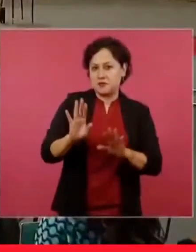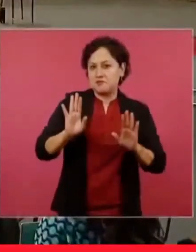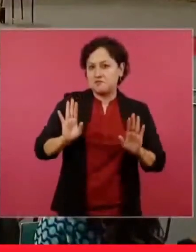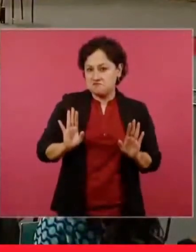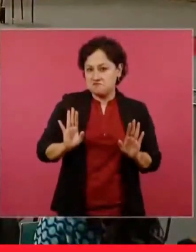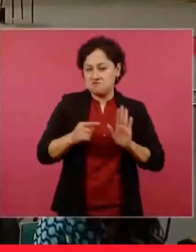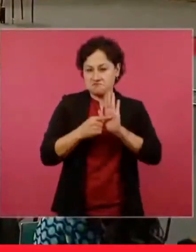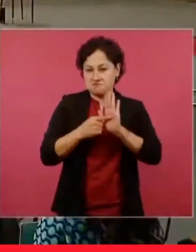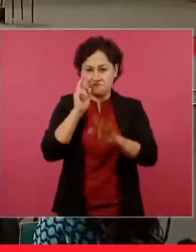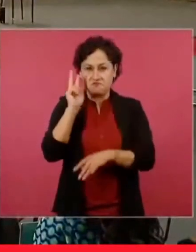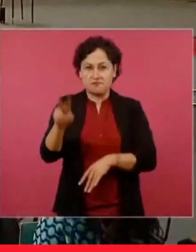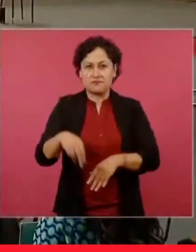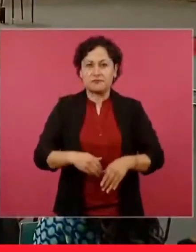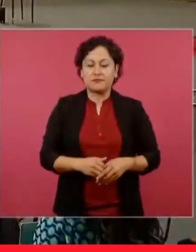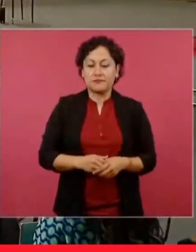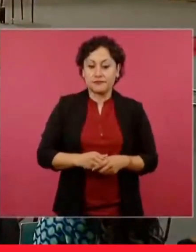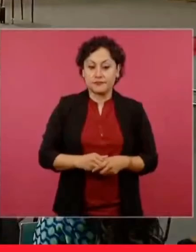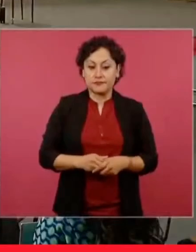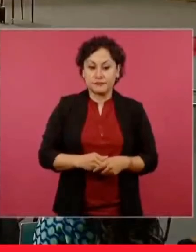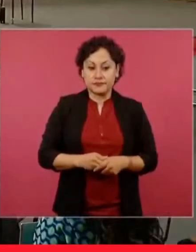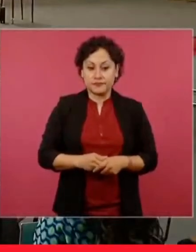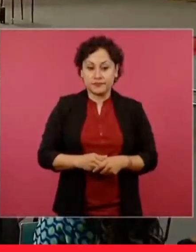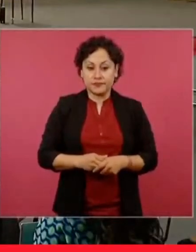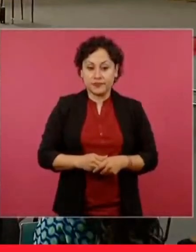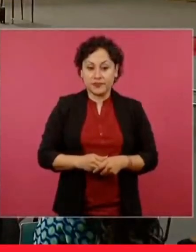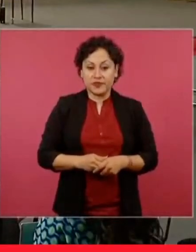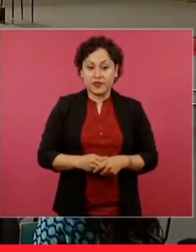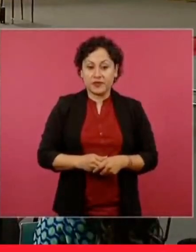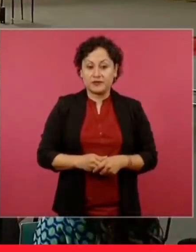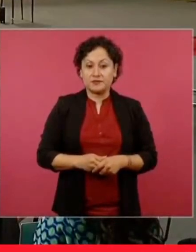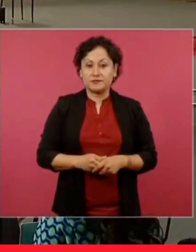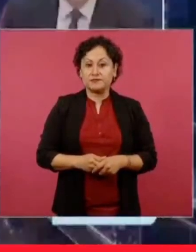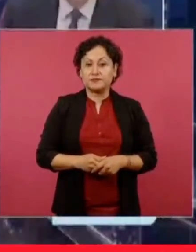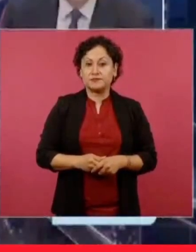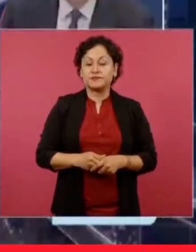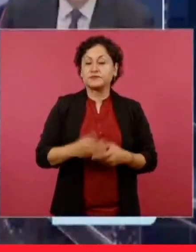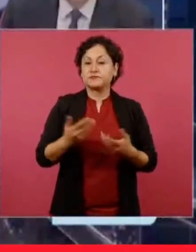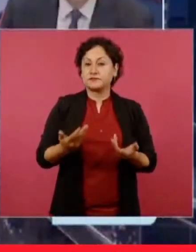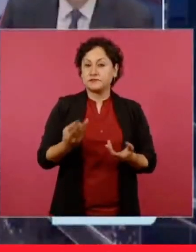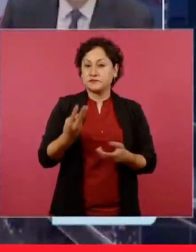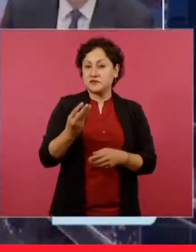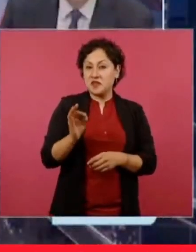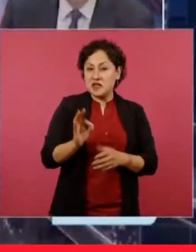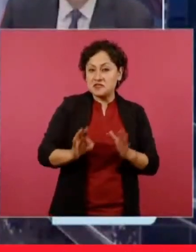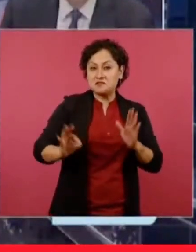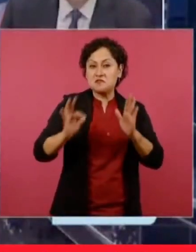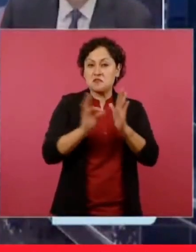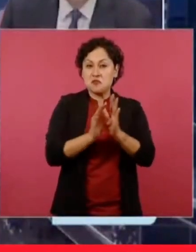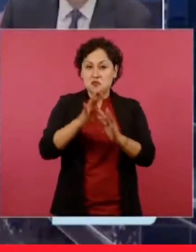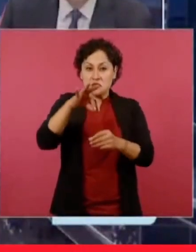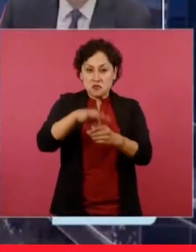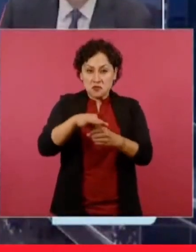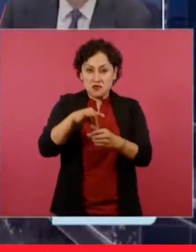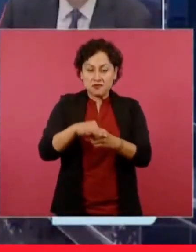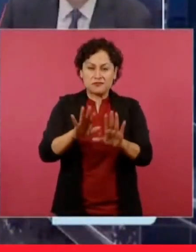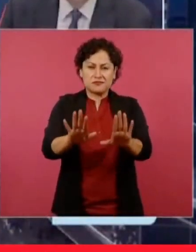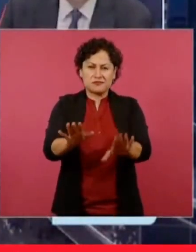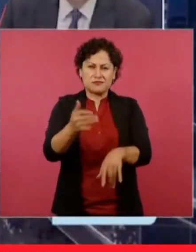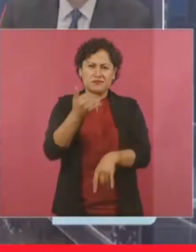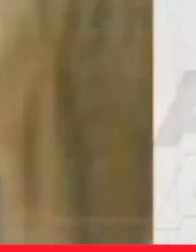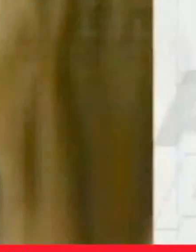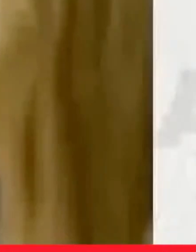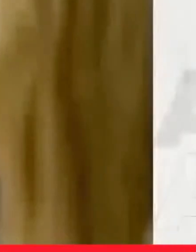ahí, vas a verlo. Que 3 puntos máximo en elección. Estás hablando de una elección normal. Yo te pregunto